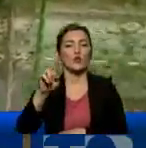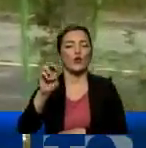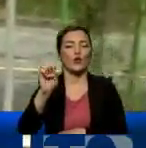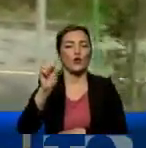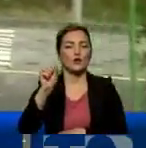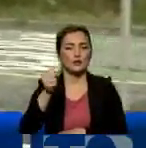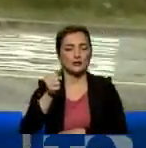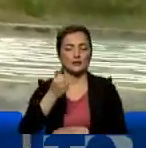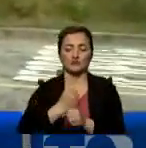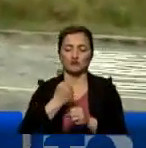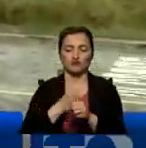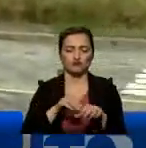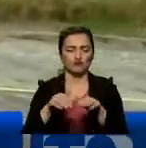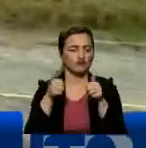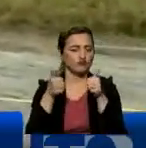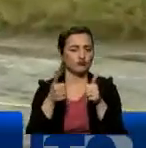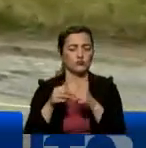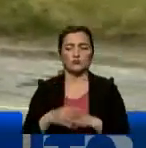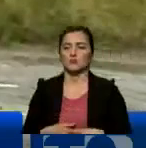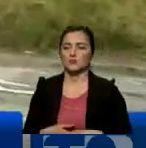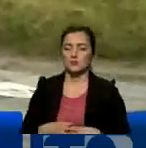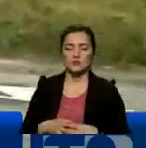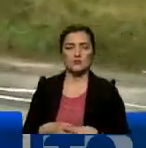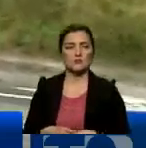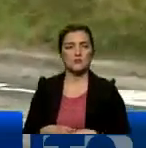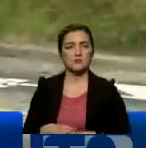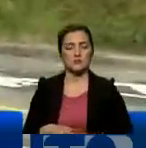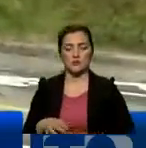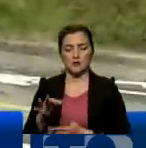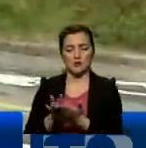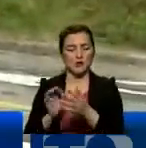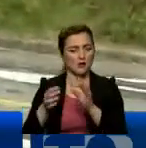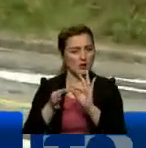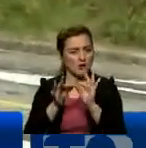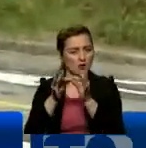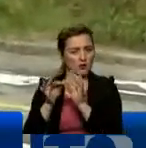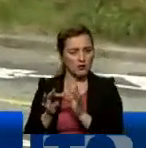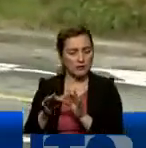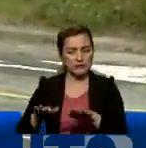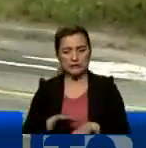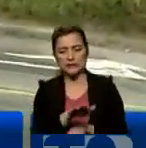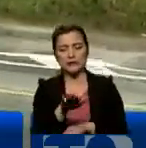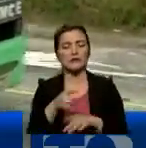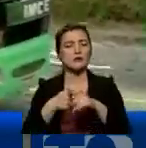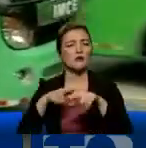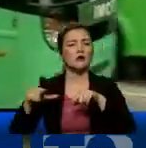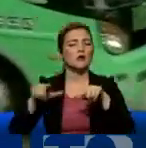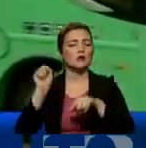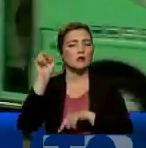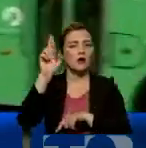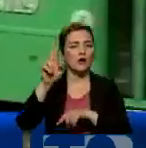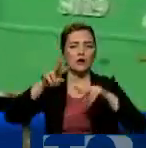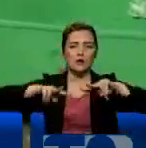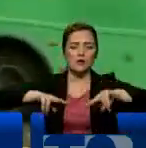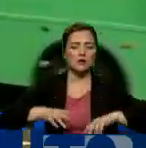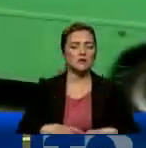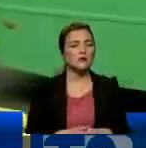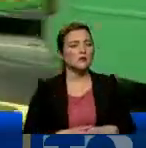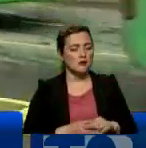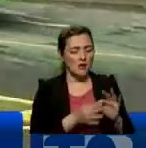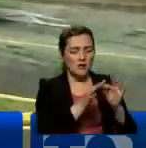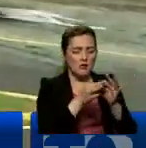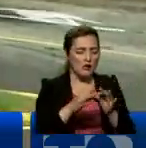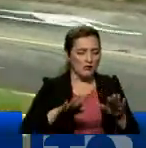vial de este sector. Pero no solo se realizarán en esta zona reformas geométricas, también en la parte sur de la ciudad. Así es,